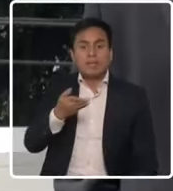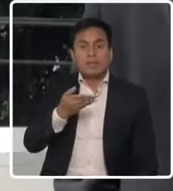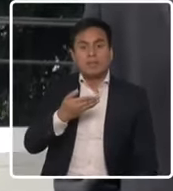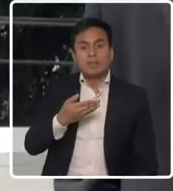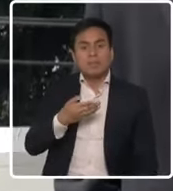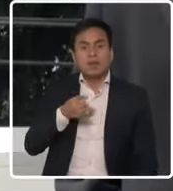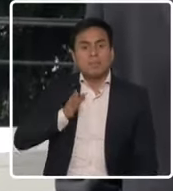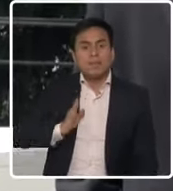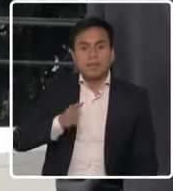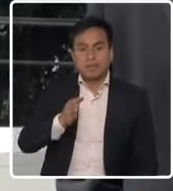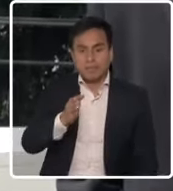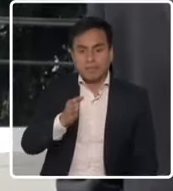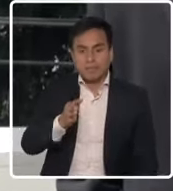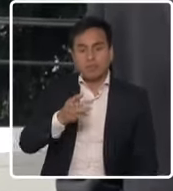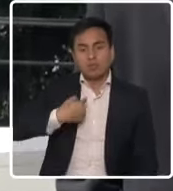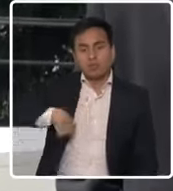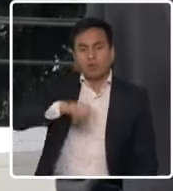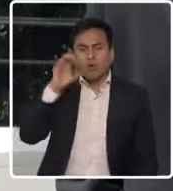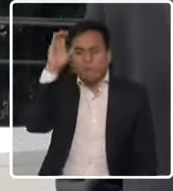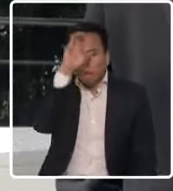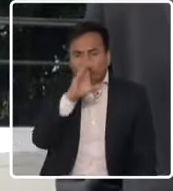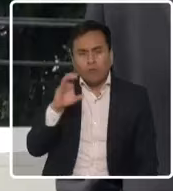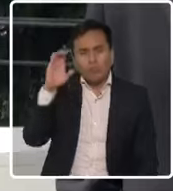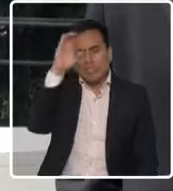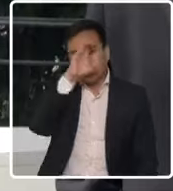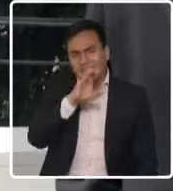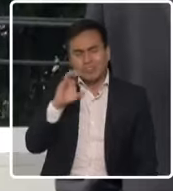estamos permanentemente